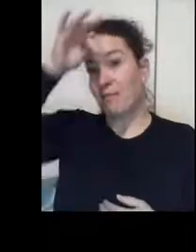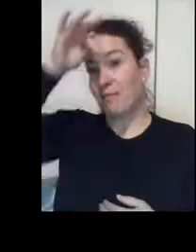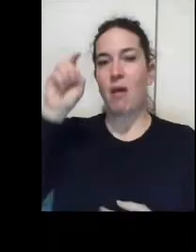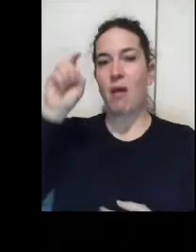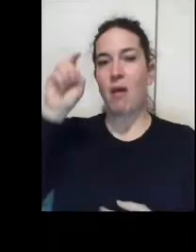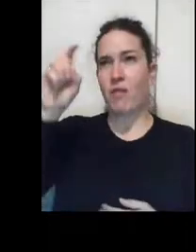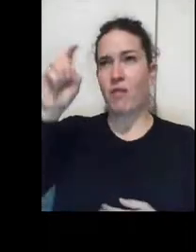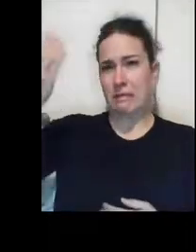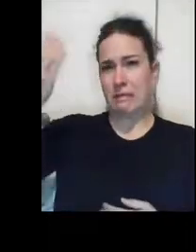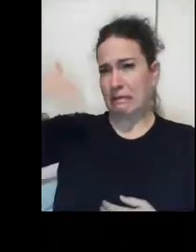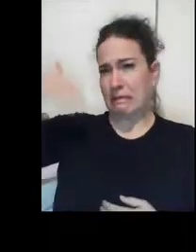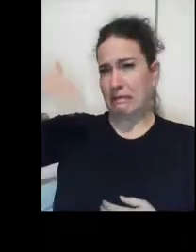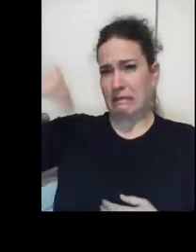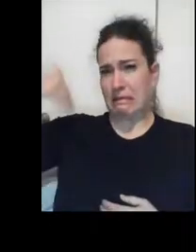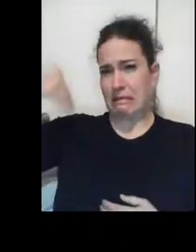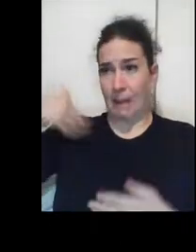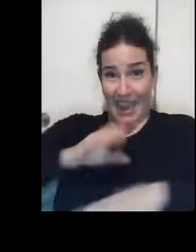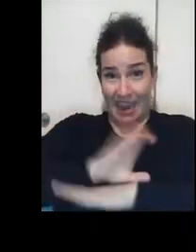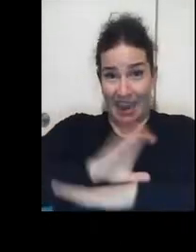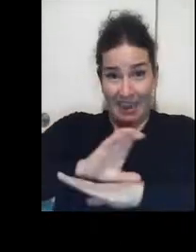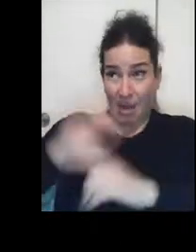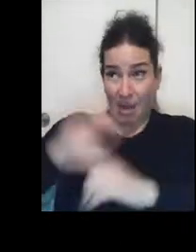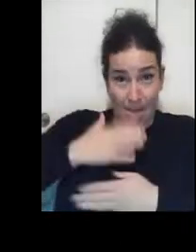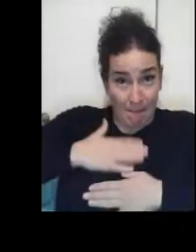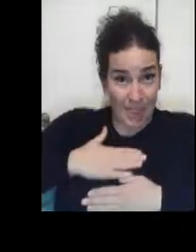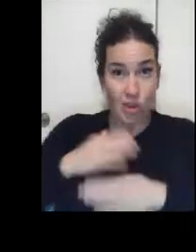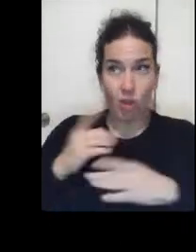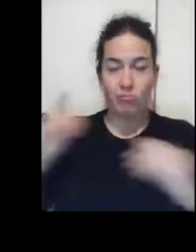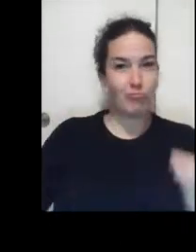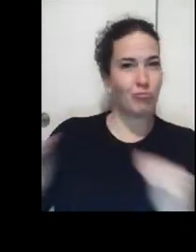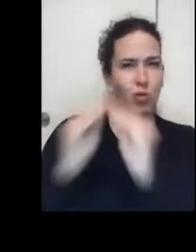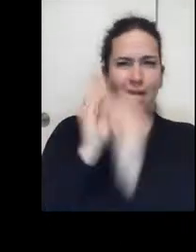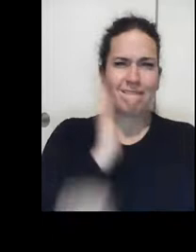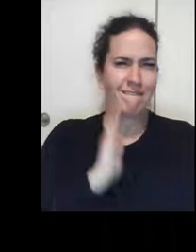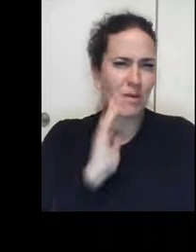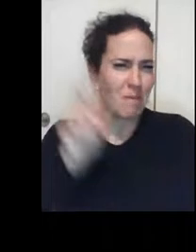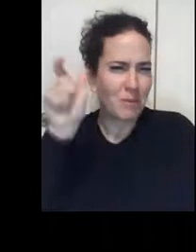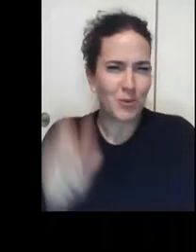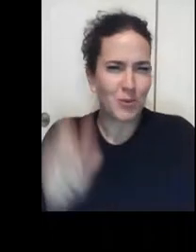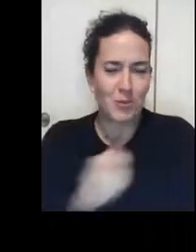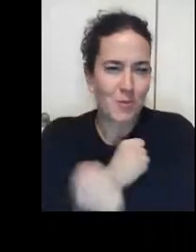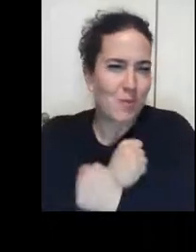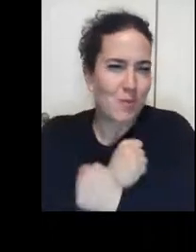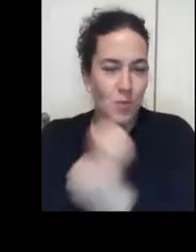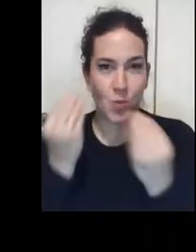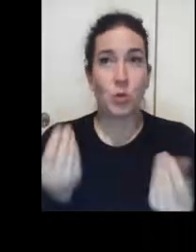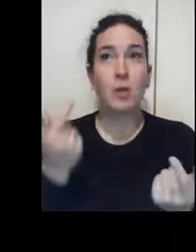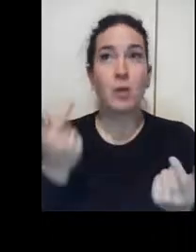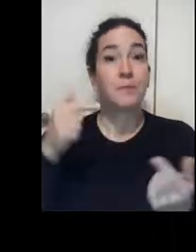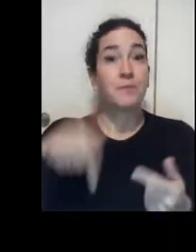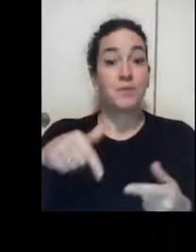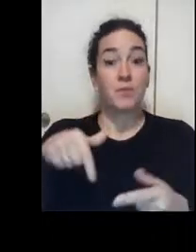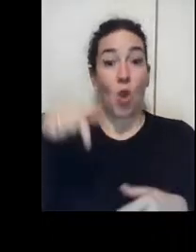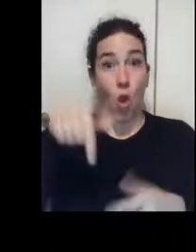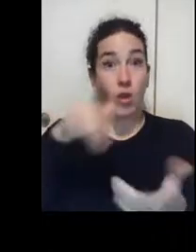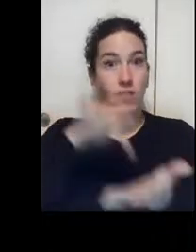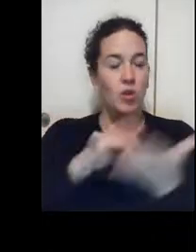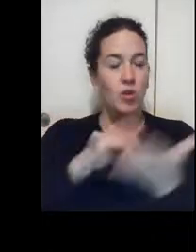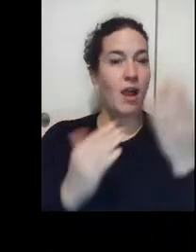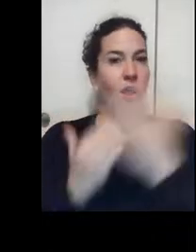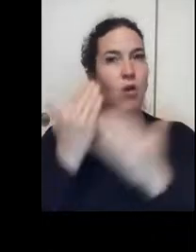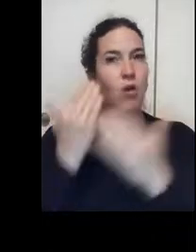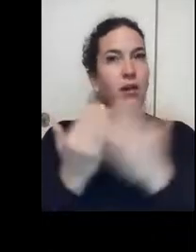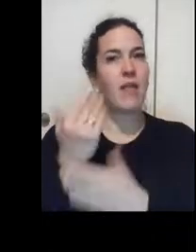tuve en mi carrera, un profesor muy querido, y eso me ha hecho pensar también a lo largo de estas jornadas de